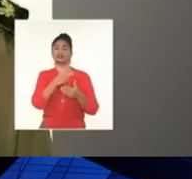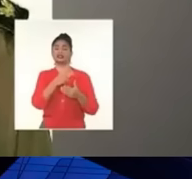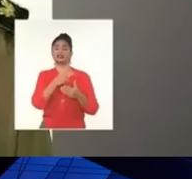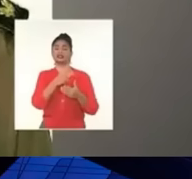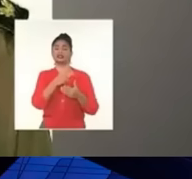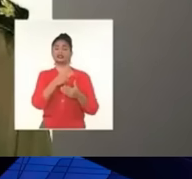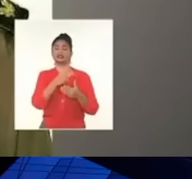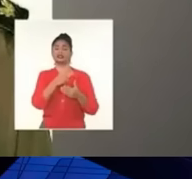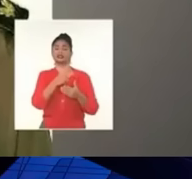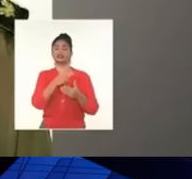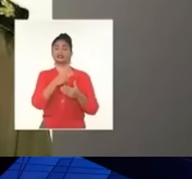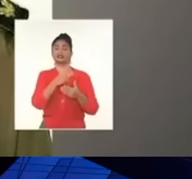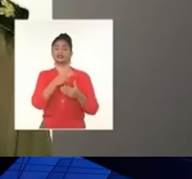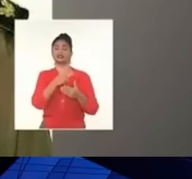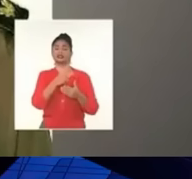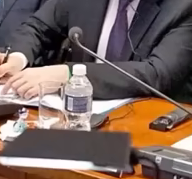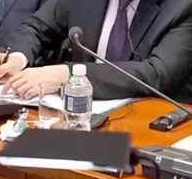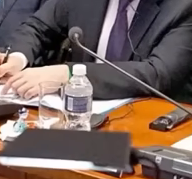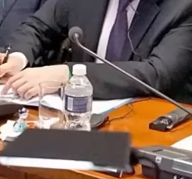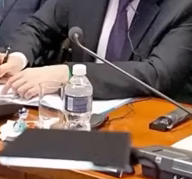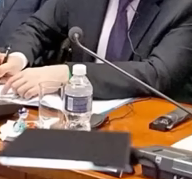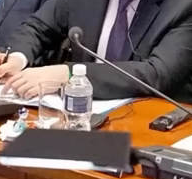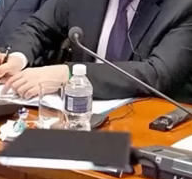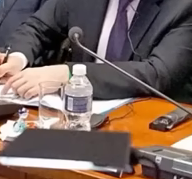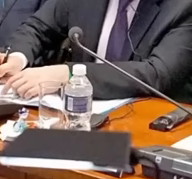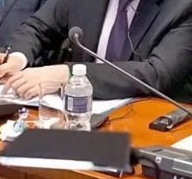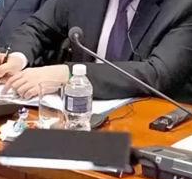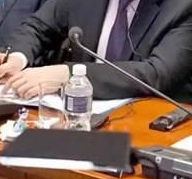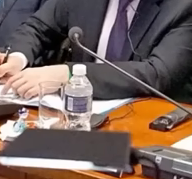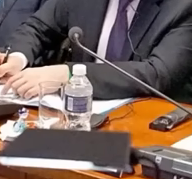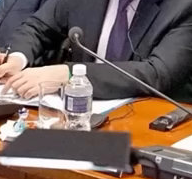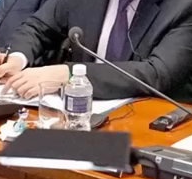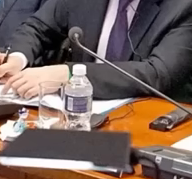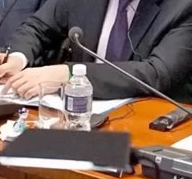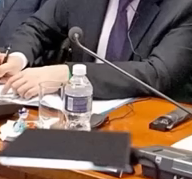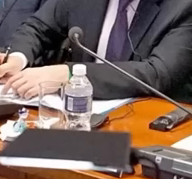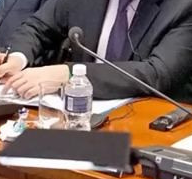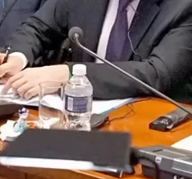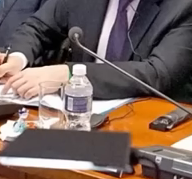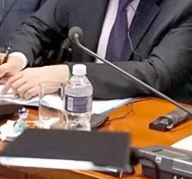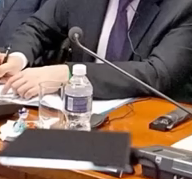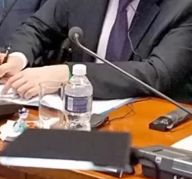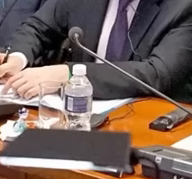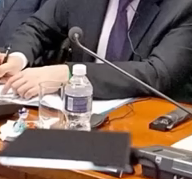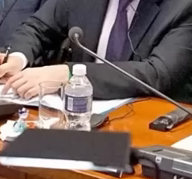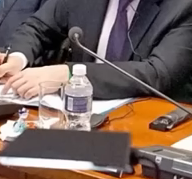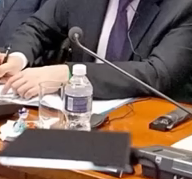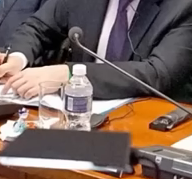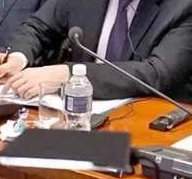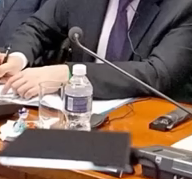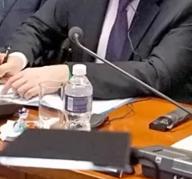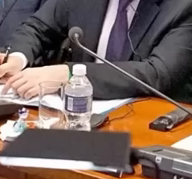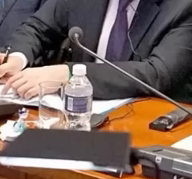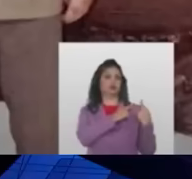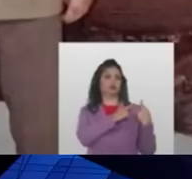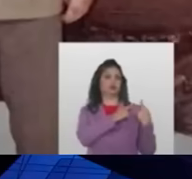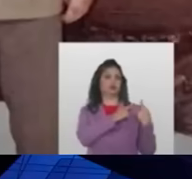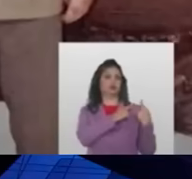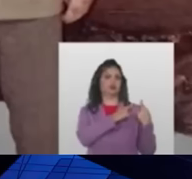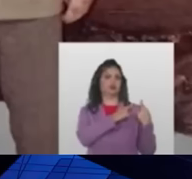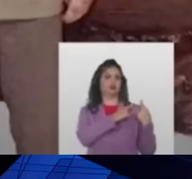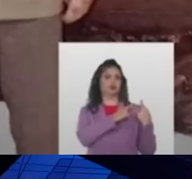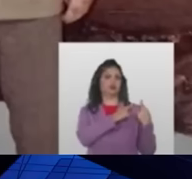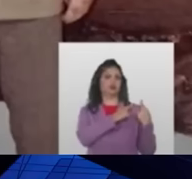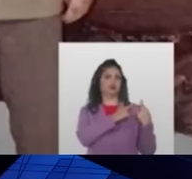cuarto militar fallecido en este mes en Cuba. Fue jefe de artillería del Ejército Oriental y